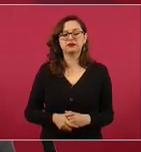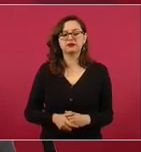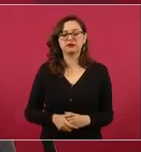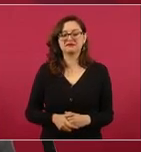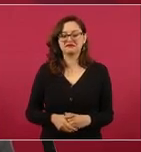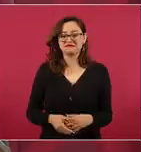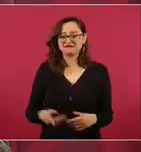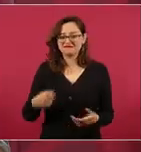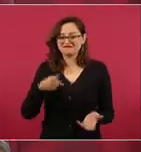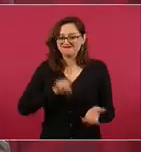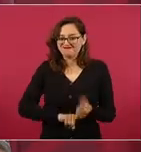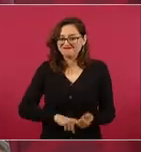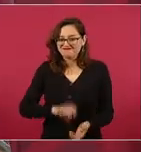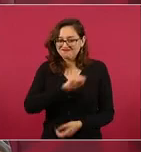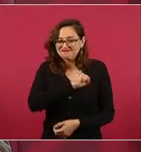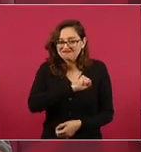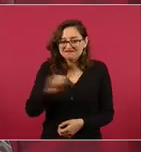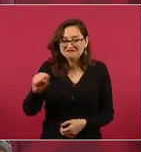tiene malas entrañas